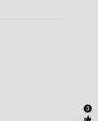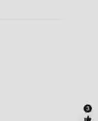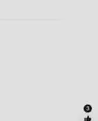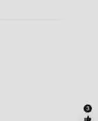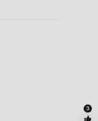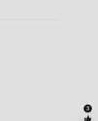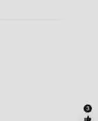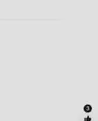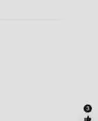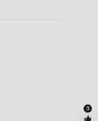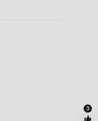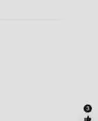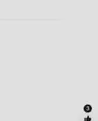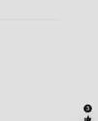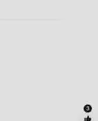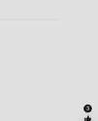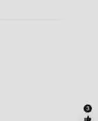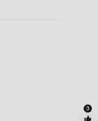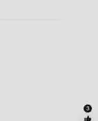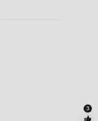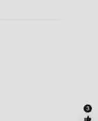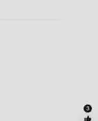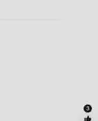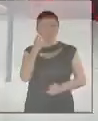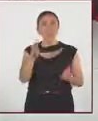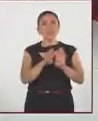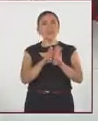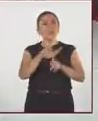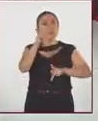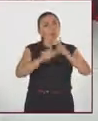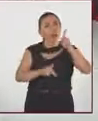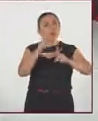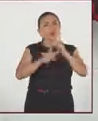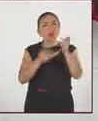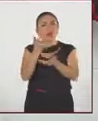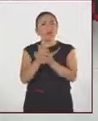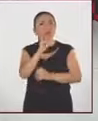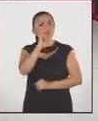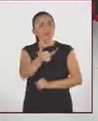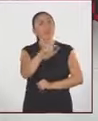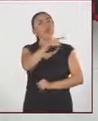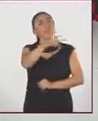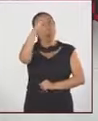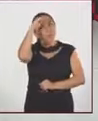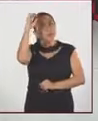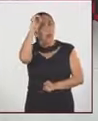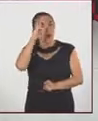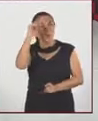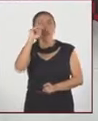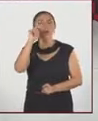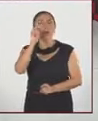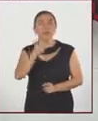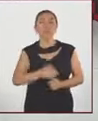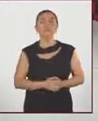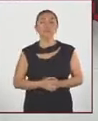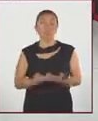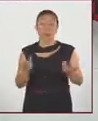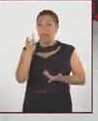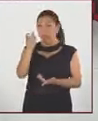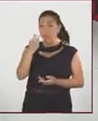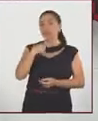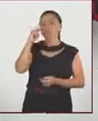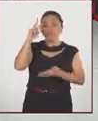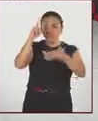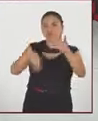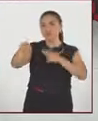durante cada 30 o 40 minutos. 45 minutos. ¿Qué piensas al respecto? Pues yo en este caso concuerdo con los